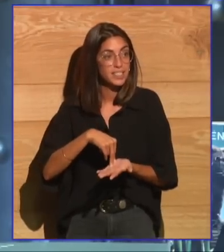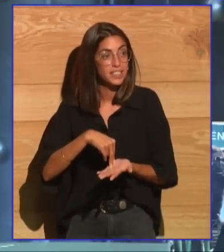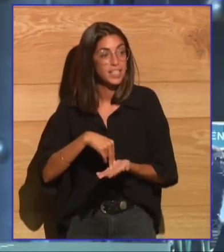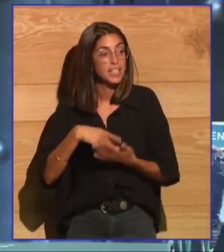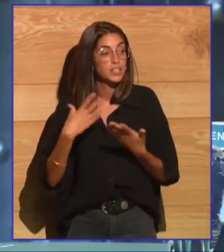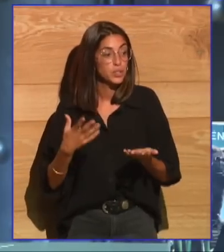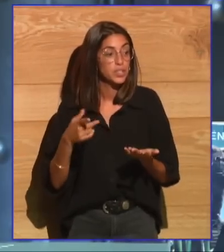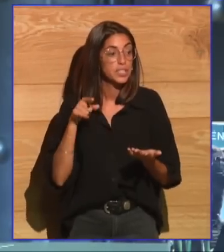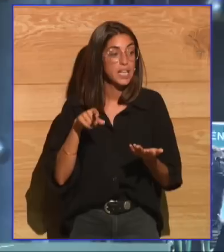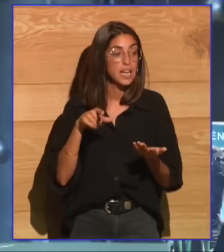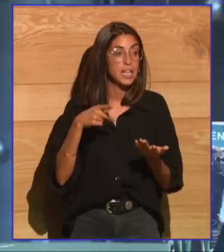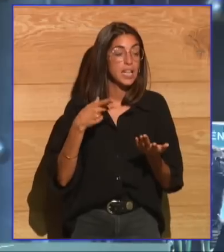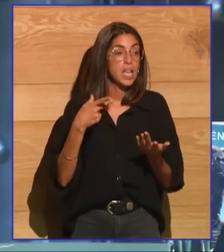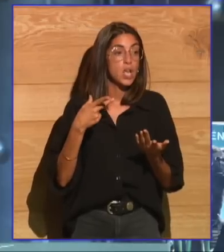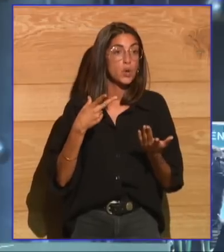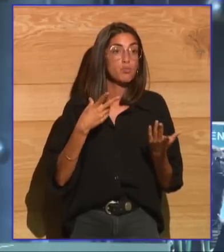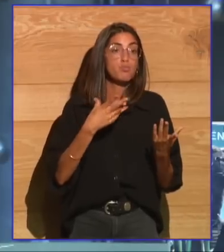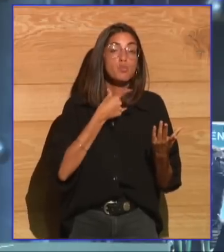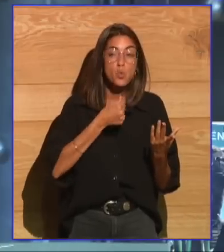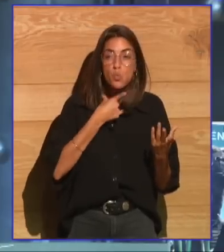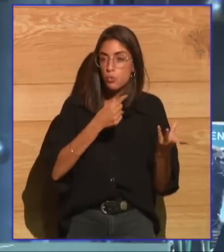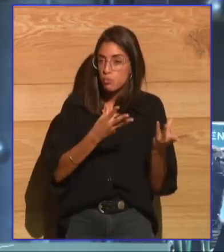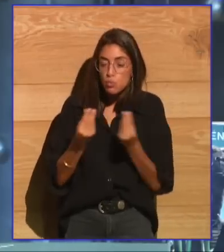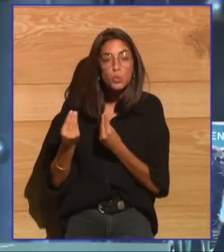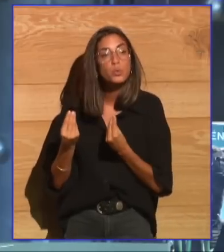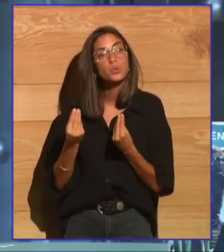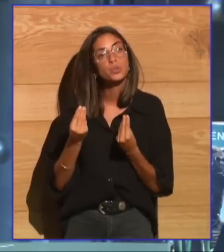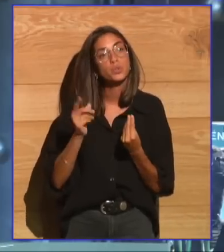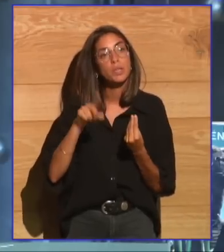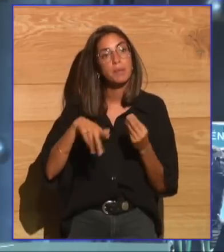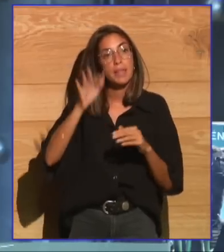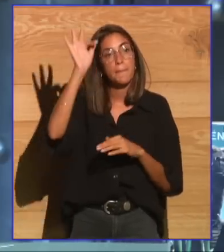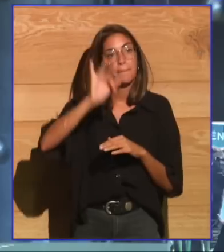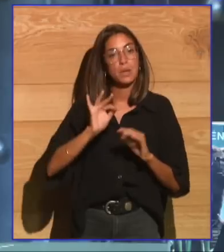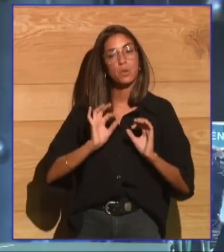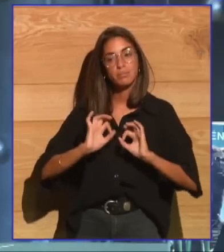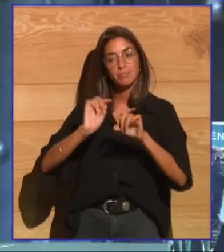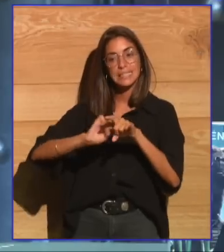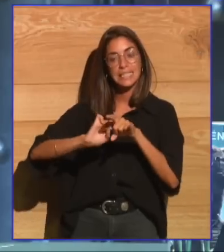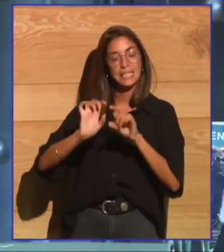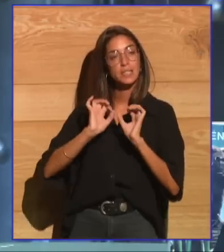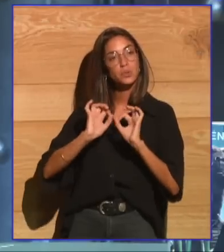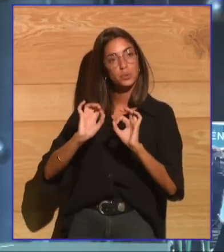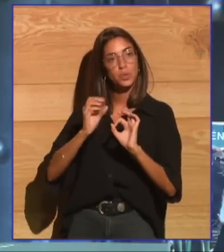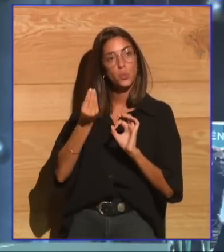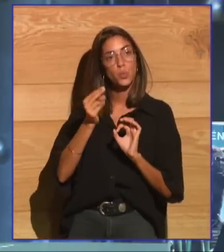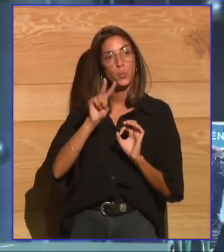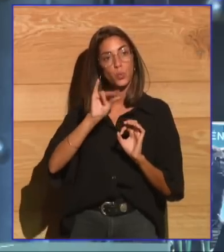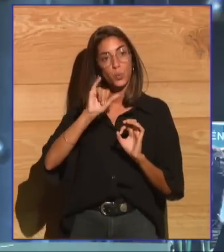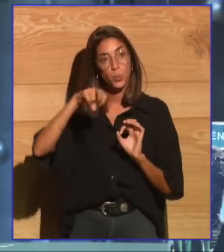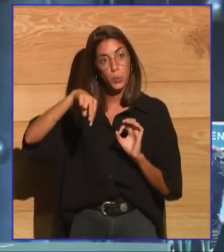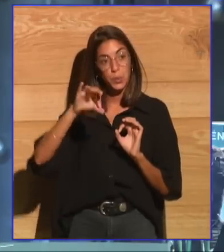conoce mucho humor muchas secuencias un uso muy particular de la música que hace que coincidíamos a una elección magnífica